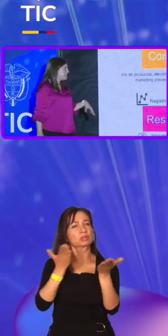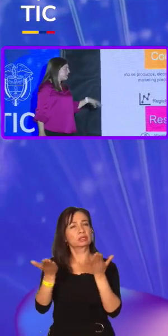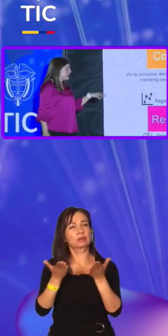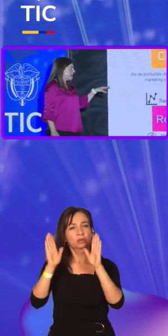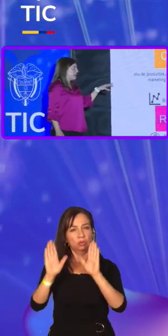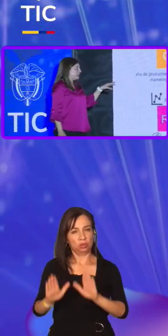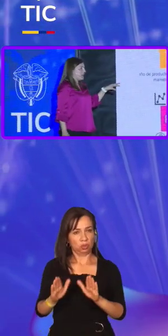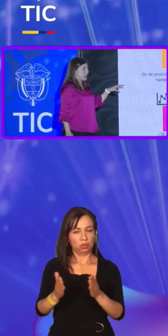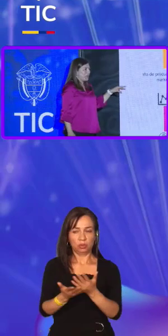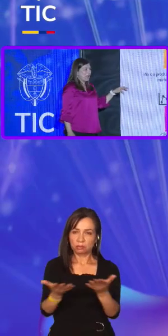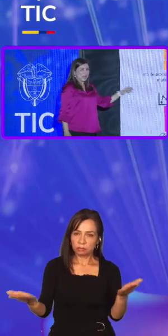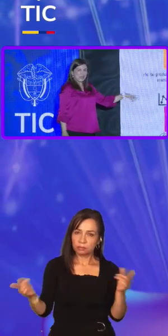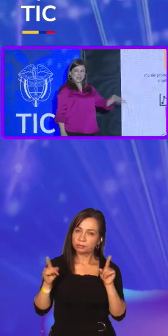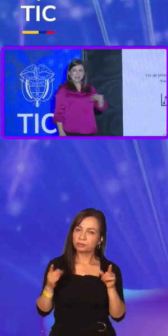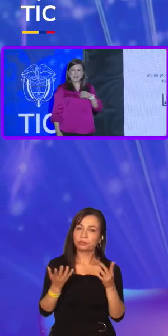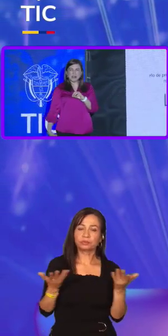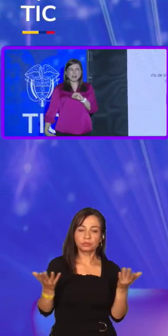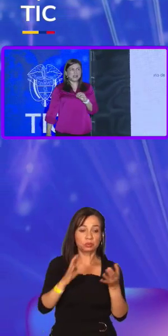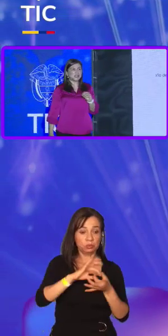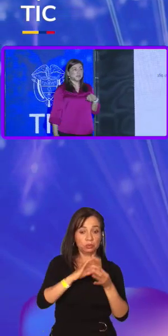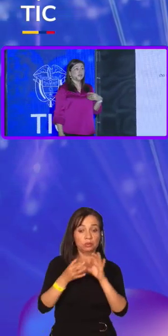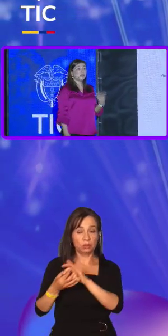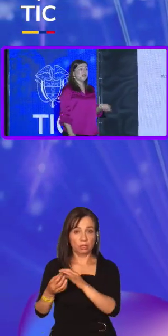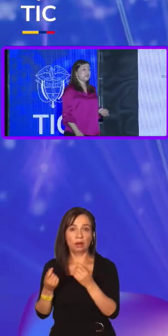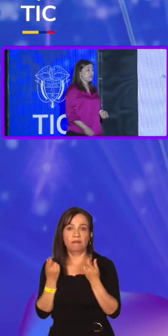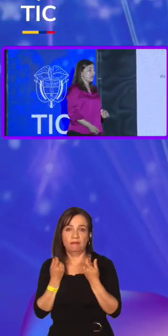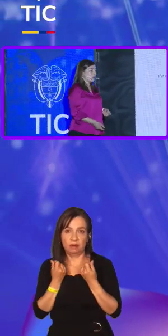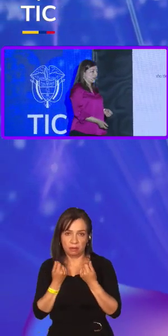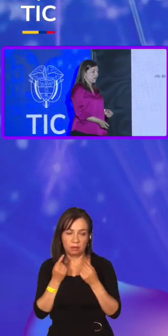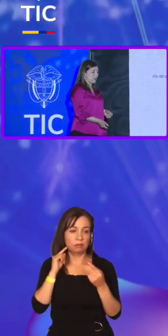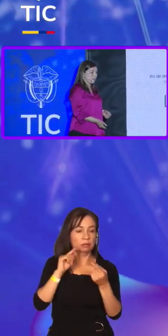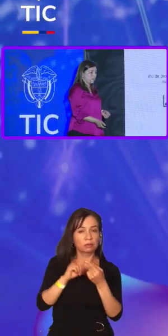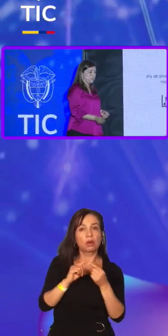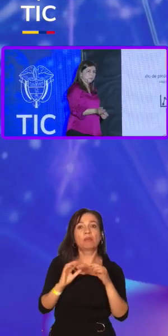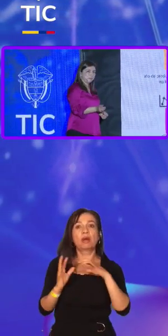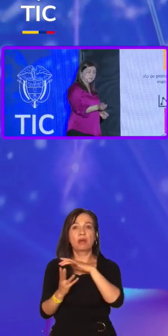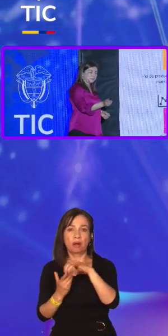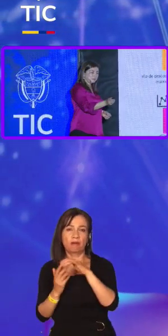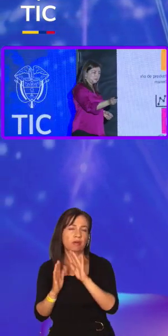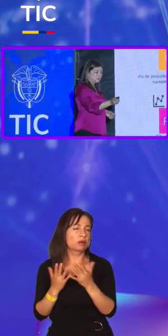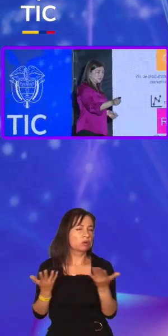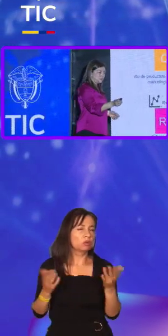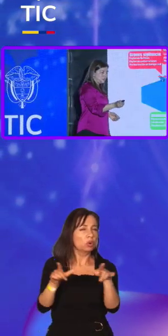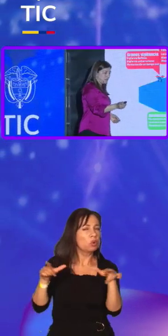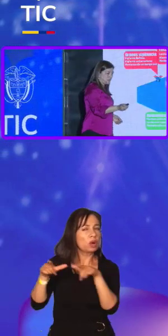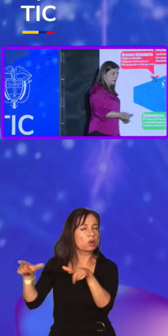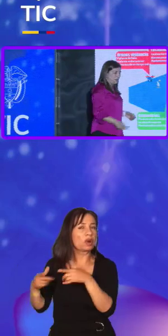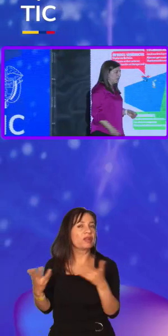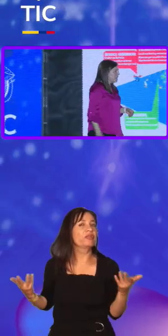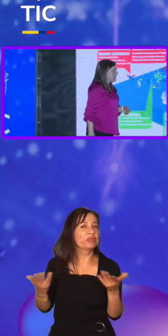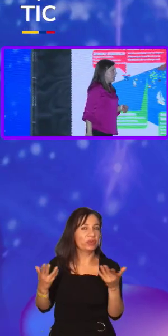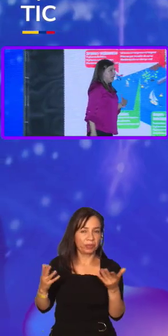Desde el punto de vista de la cadena de valor y desde el punto de vista geográfico.